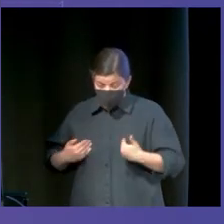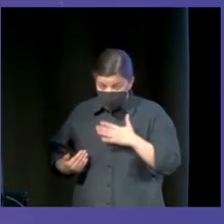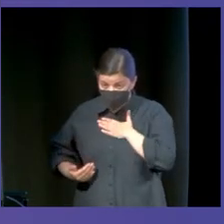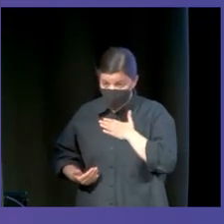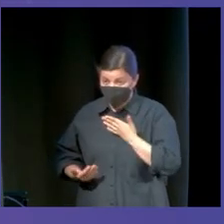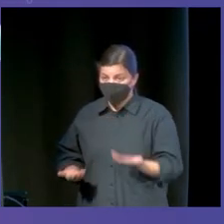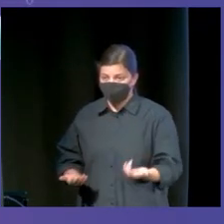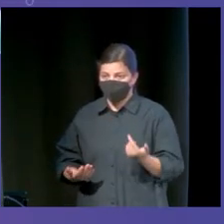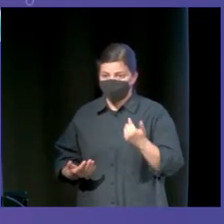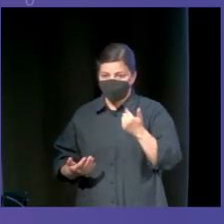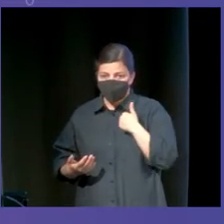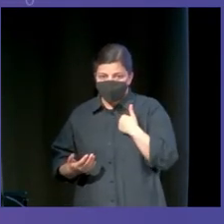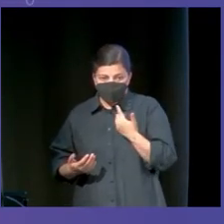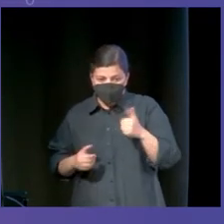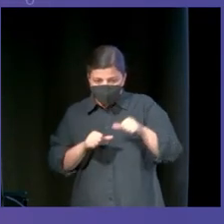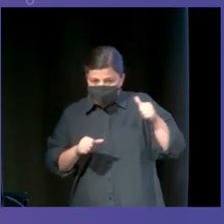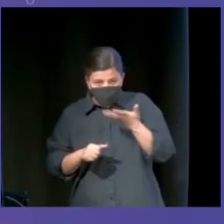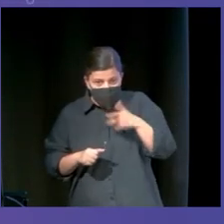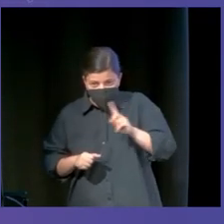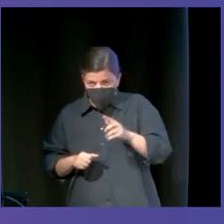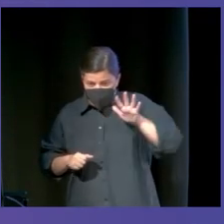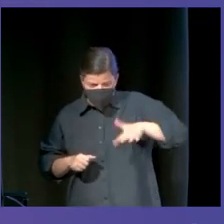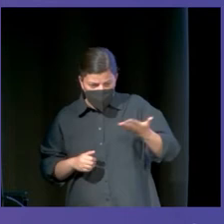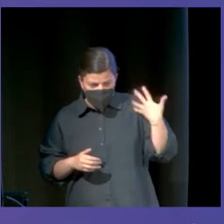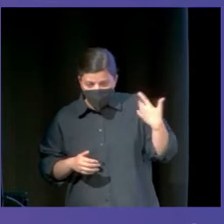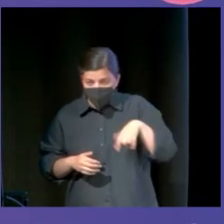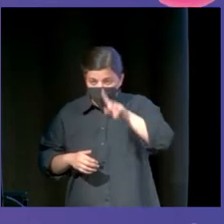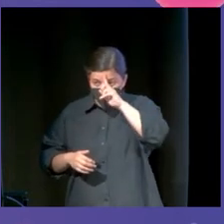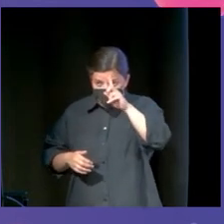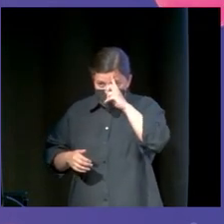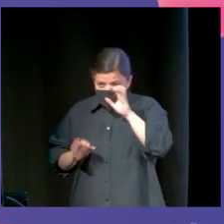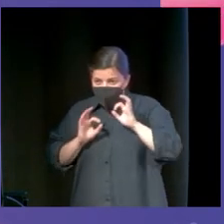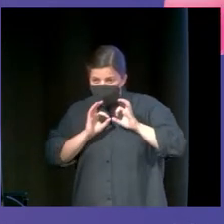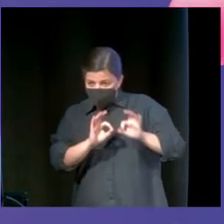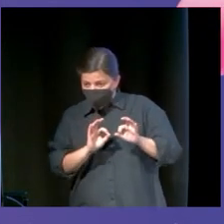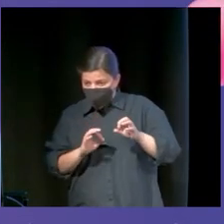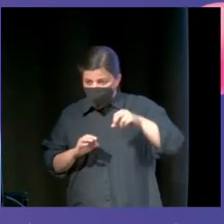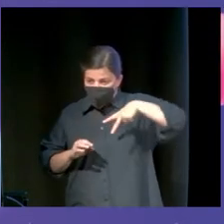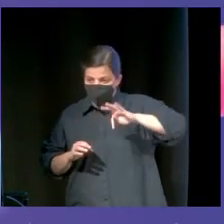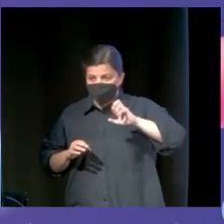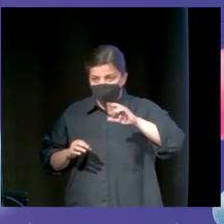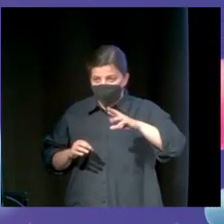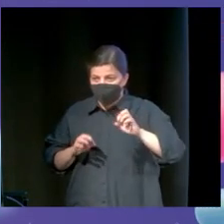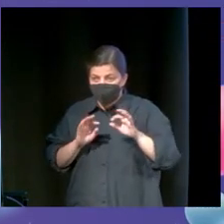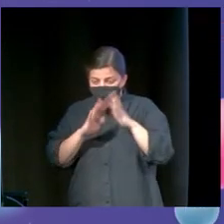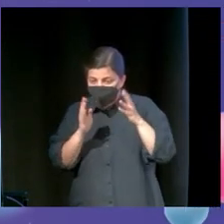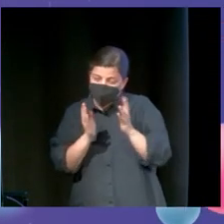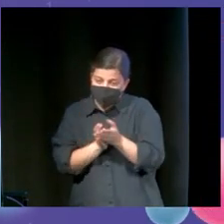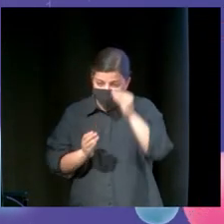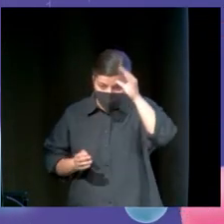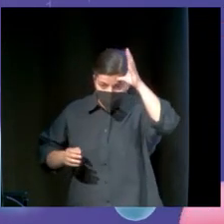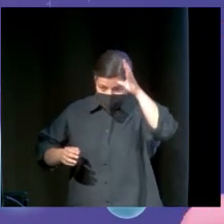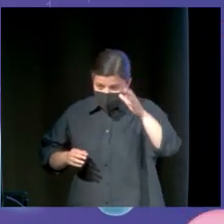hace yo yo no lo conocía hace cinco meses yo no sabía que era el chip metaverso fisher digo eso se lo han inventado